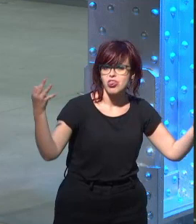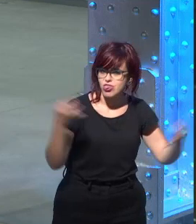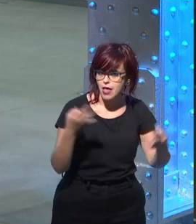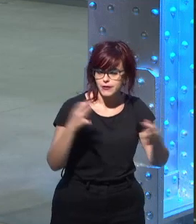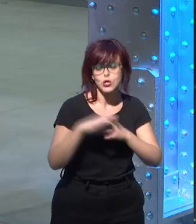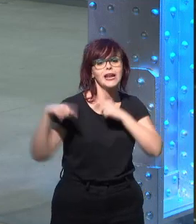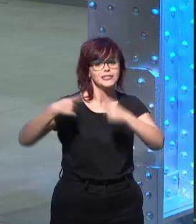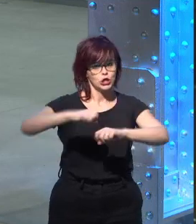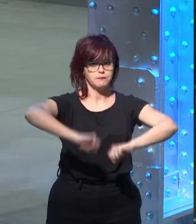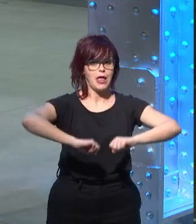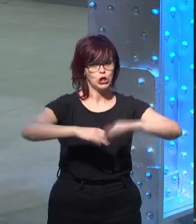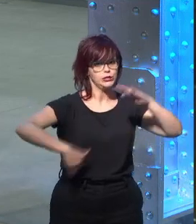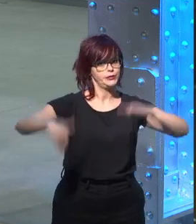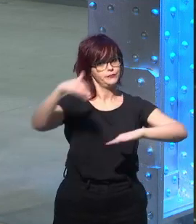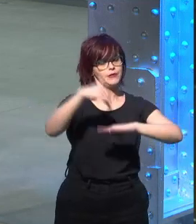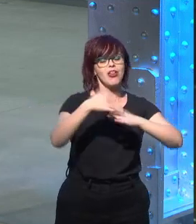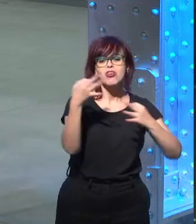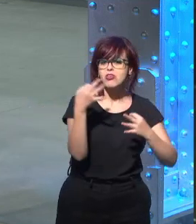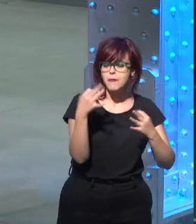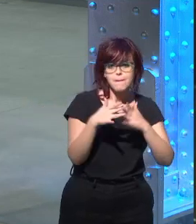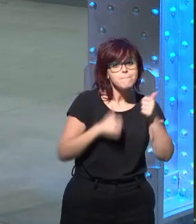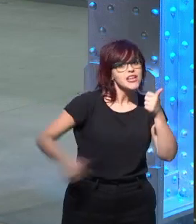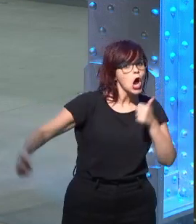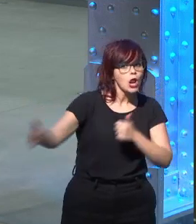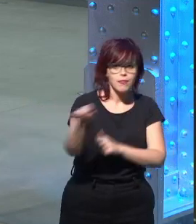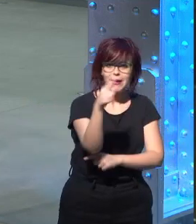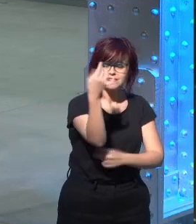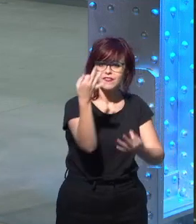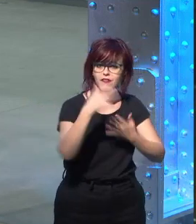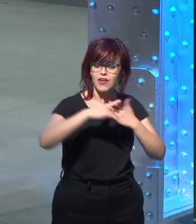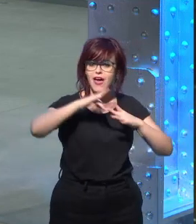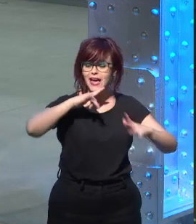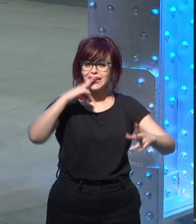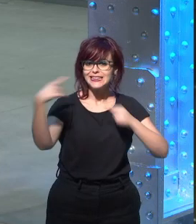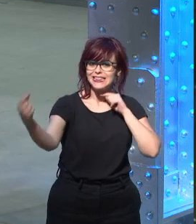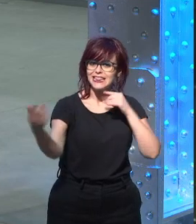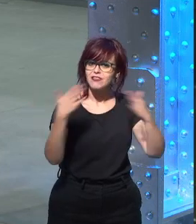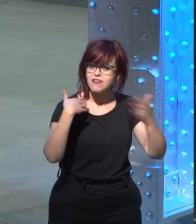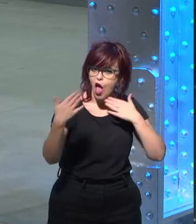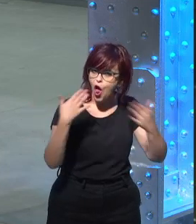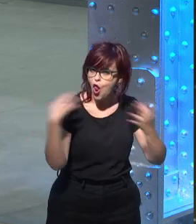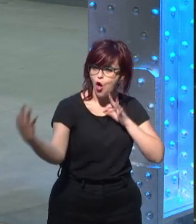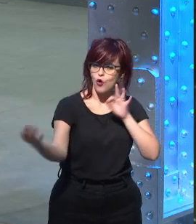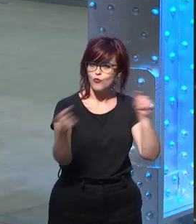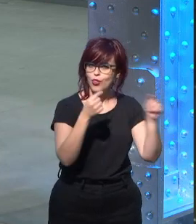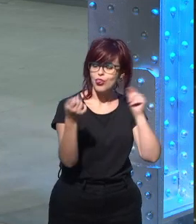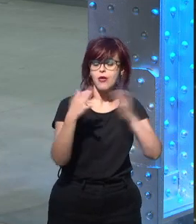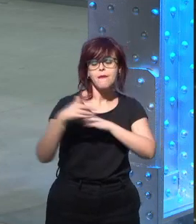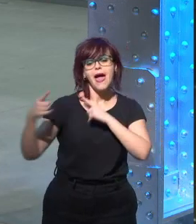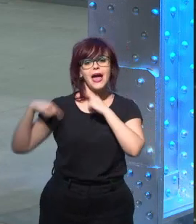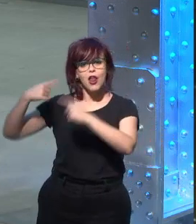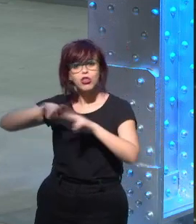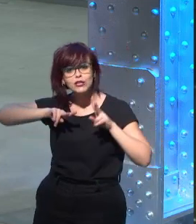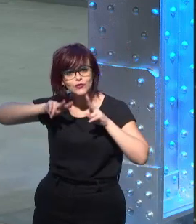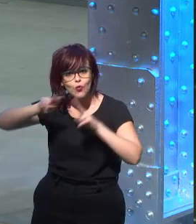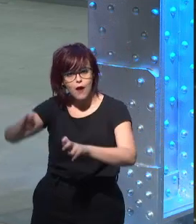las generaciones mayores, prioritarias, de reactivar el diálogo con las nuevas